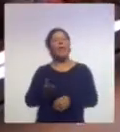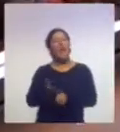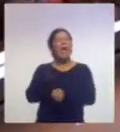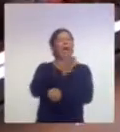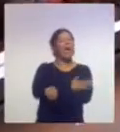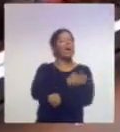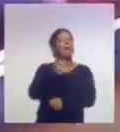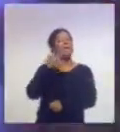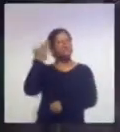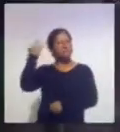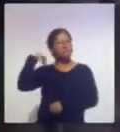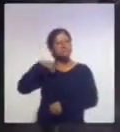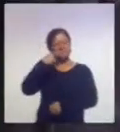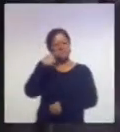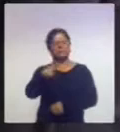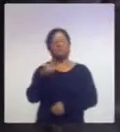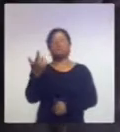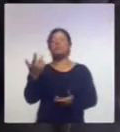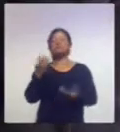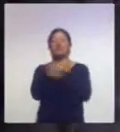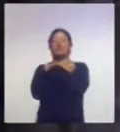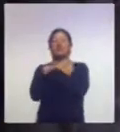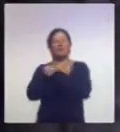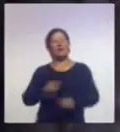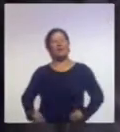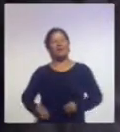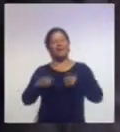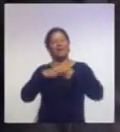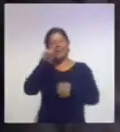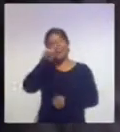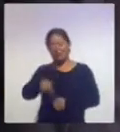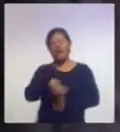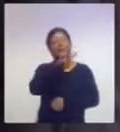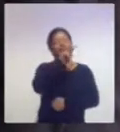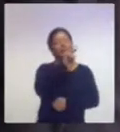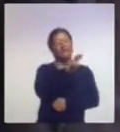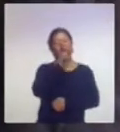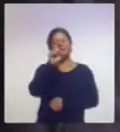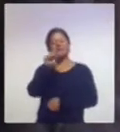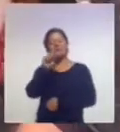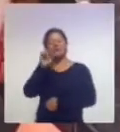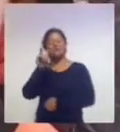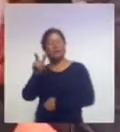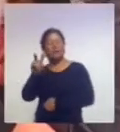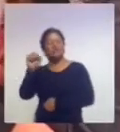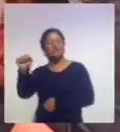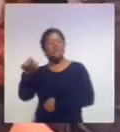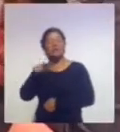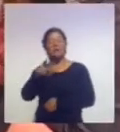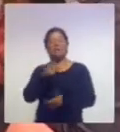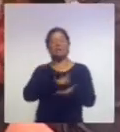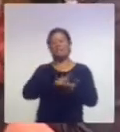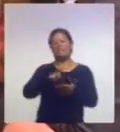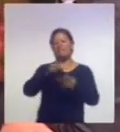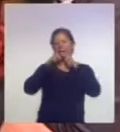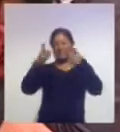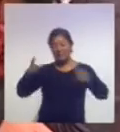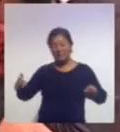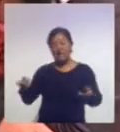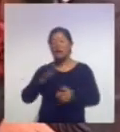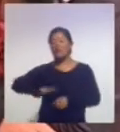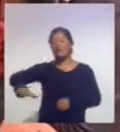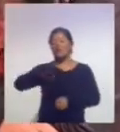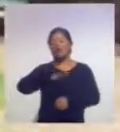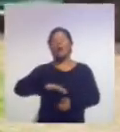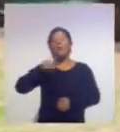la Vida cómo Rufina, Cecilia, Alejandra, Verónica y Salma, estudiantes de la Licenciatura en Desarrollo Comunitario para el Envejecimiento del